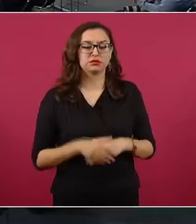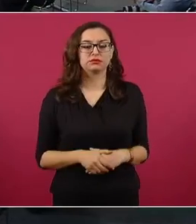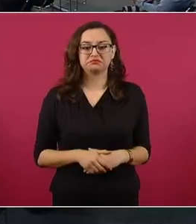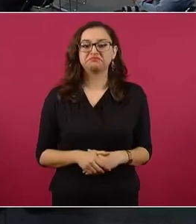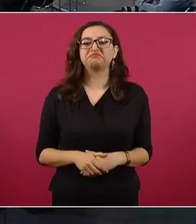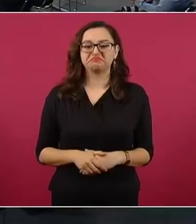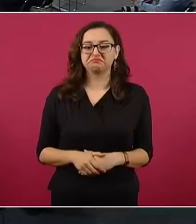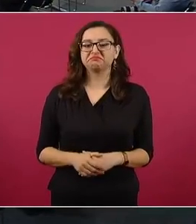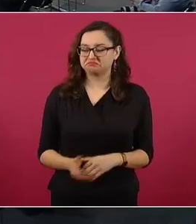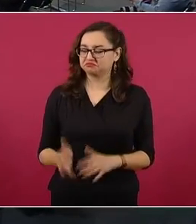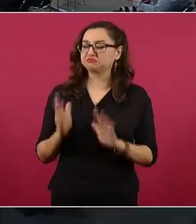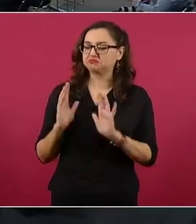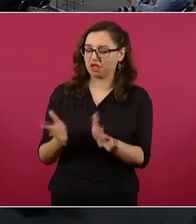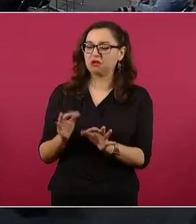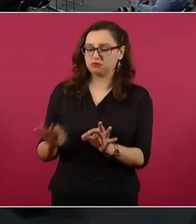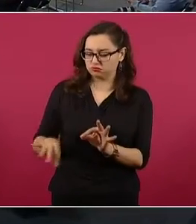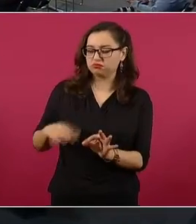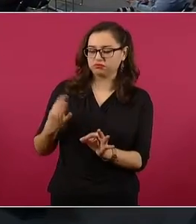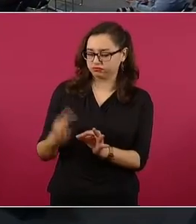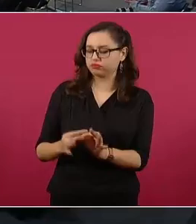y se los concedimos,